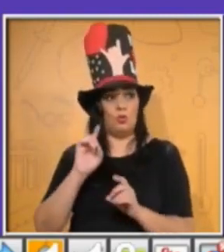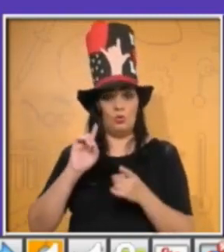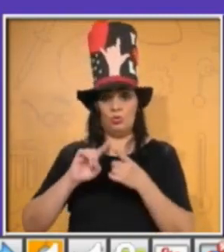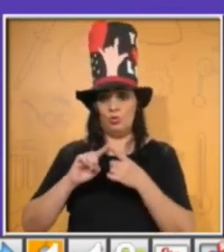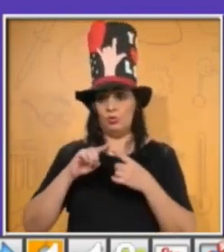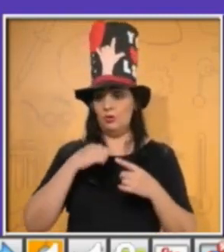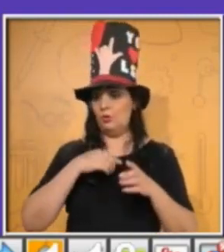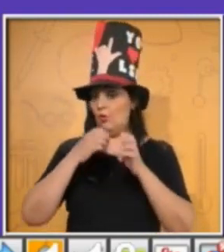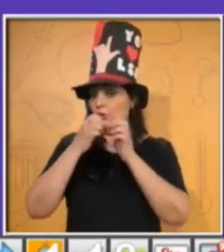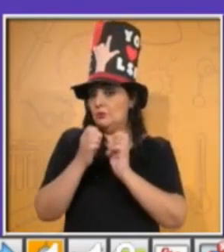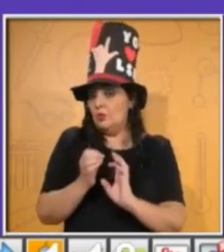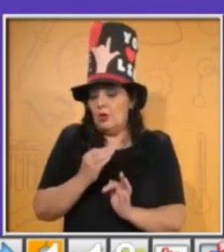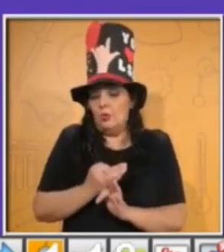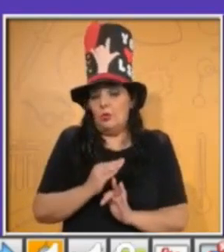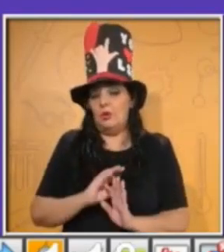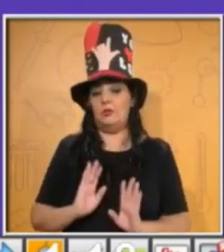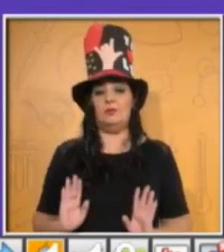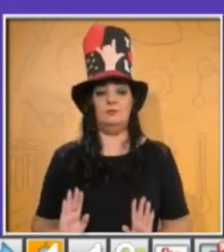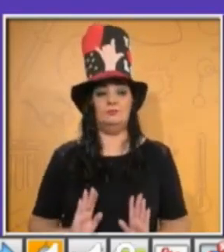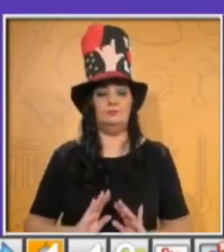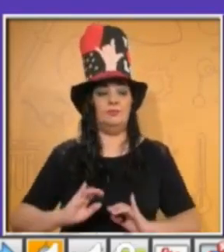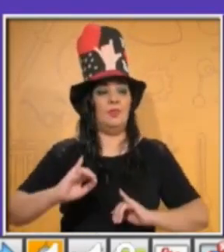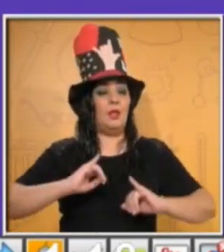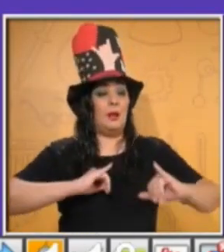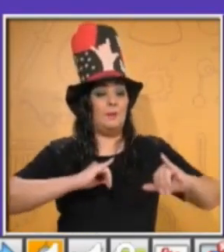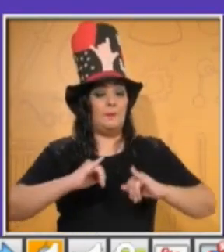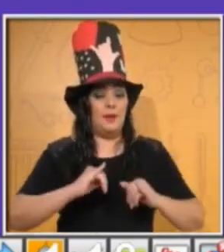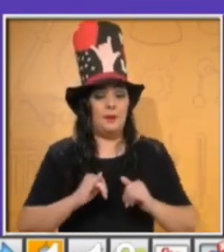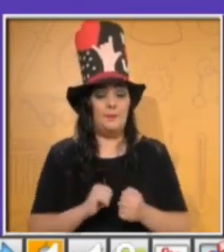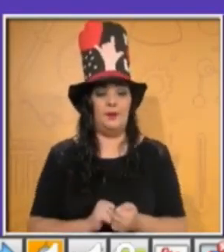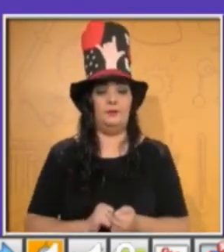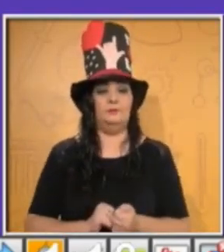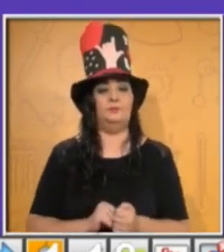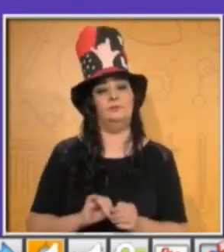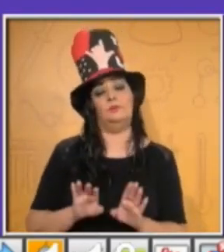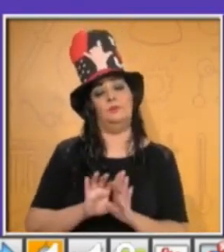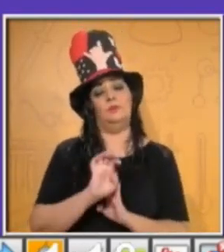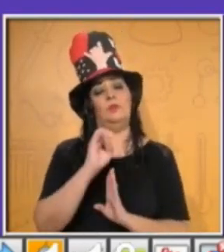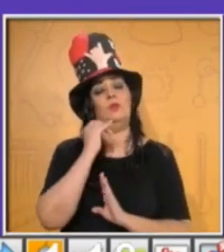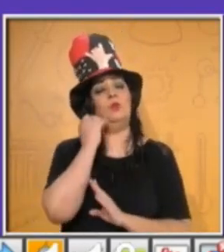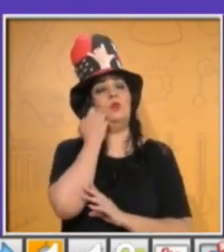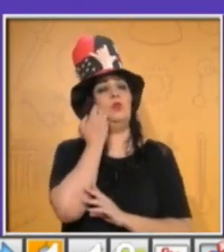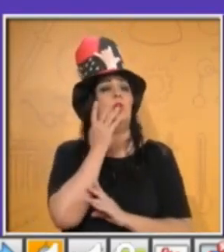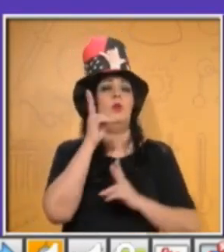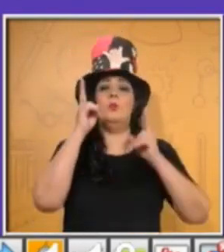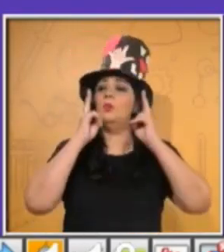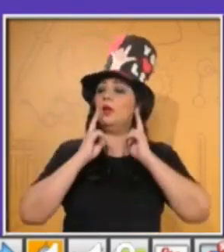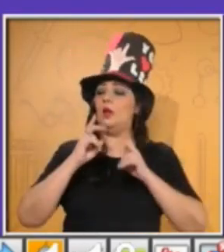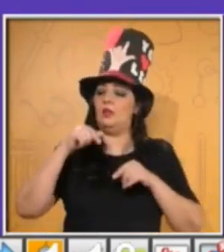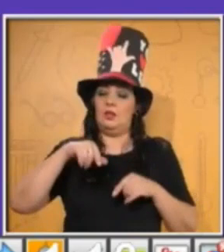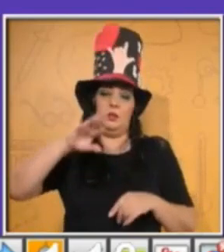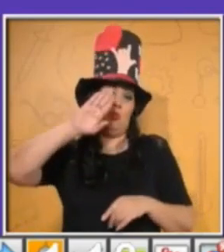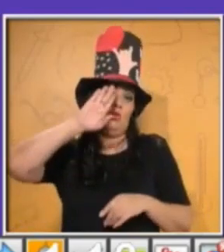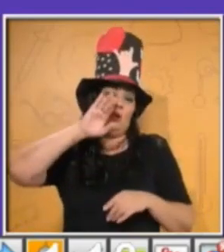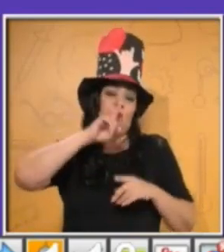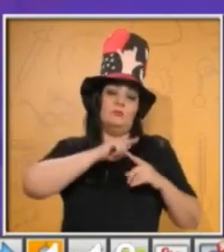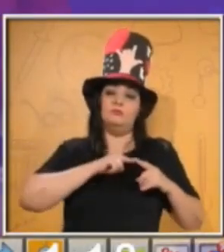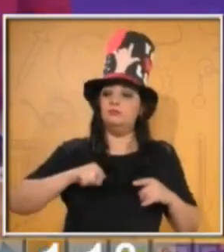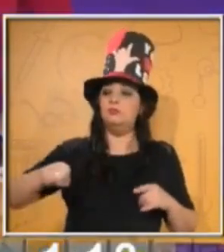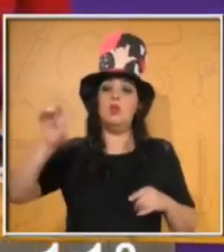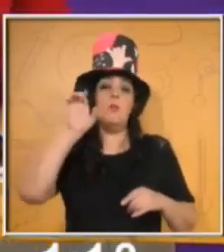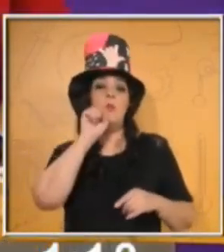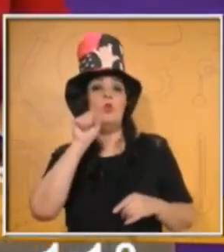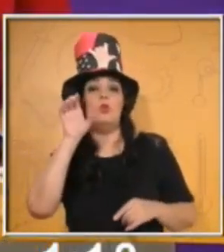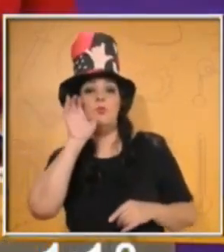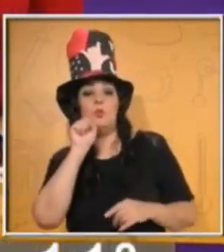encontramos. Bien, pues si nosotros tenemos idea de viajar de un lugar a otro, por ejemplo, de aquí a Montemorelos, de